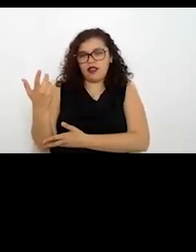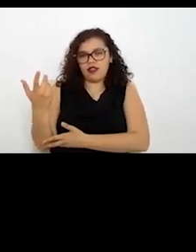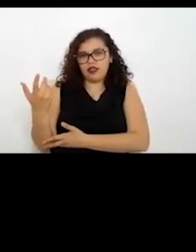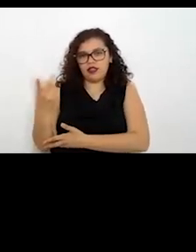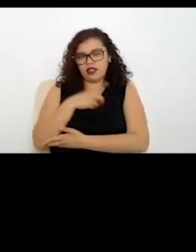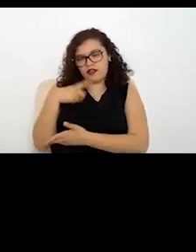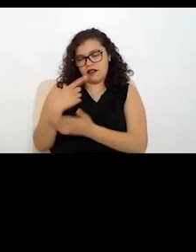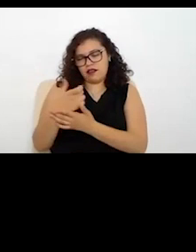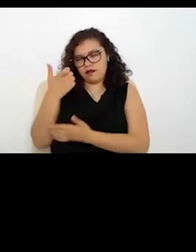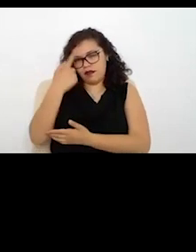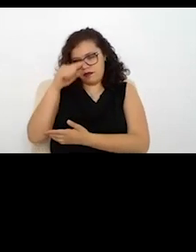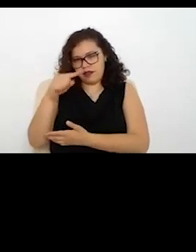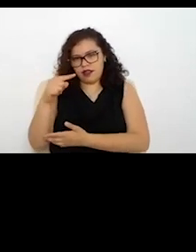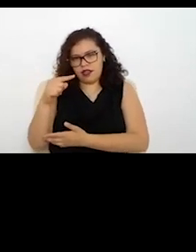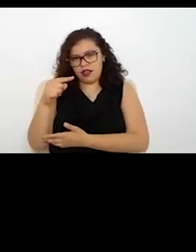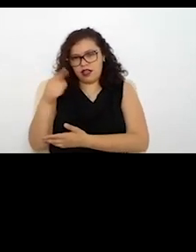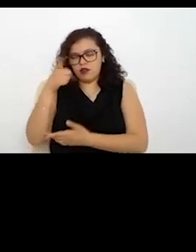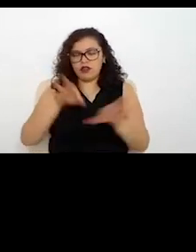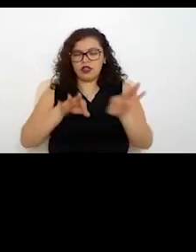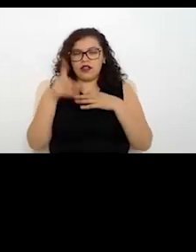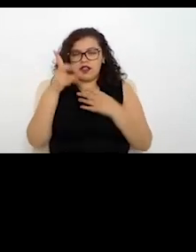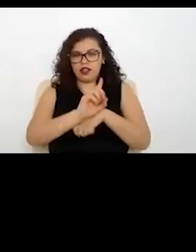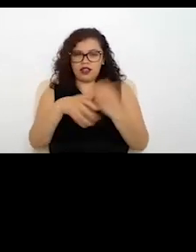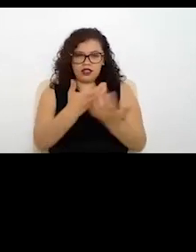la prima dominical. En segundo